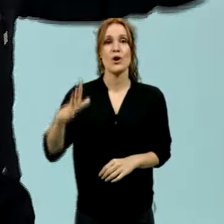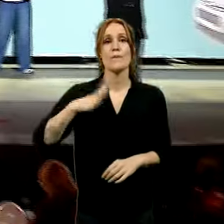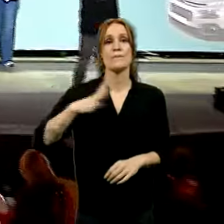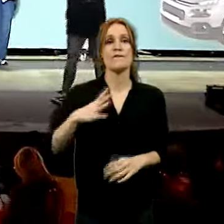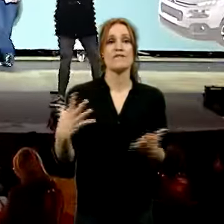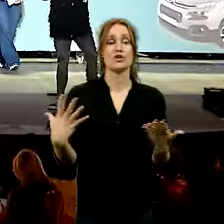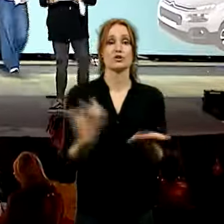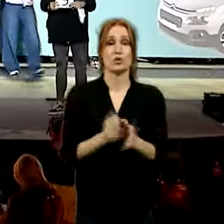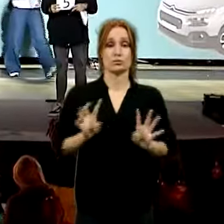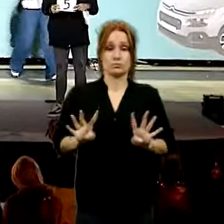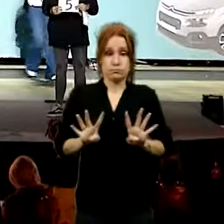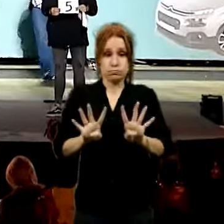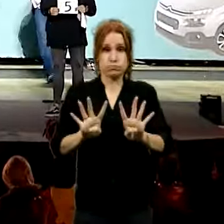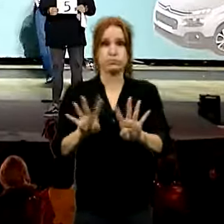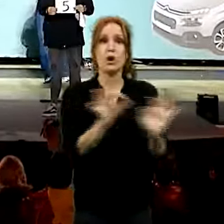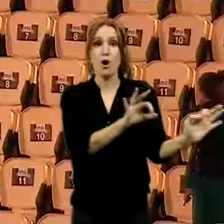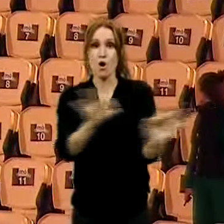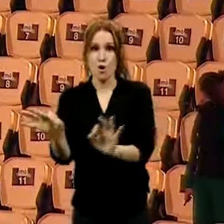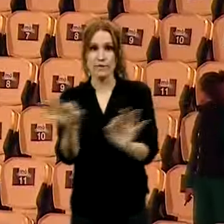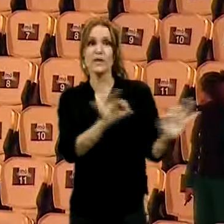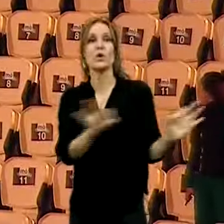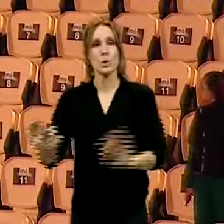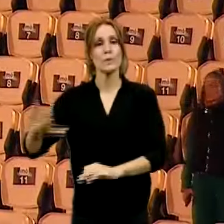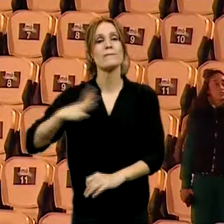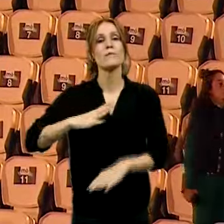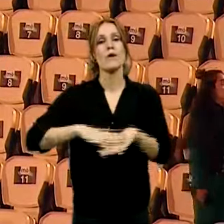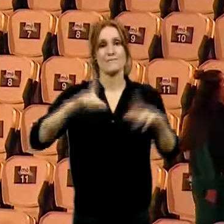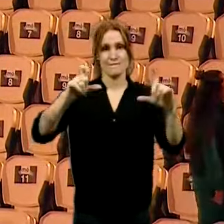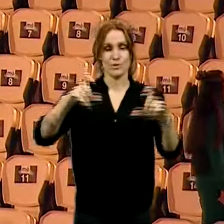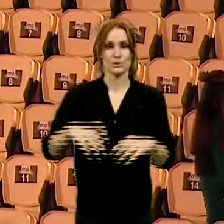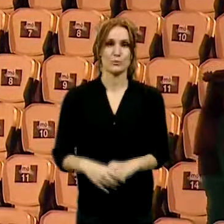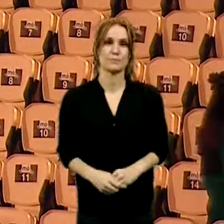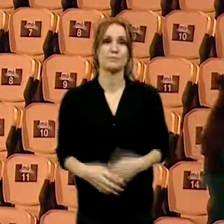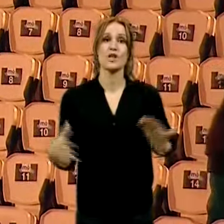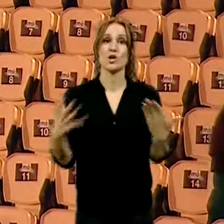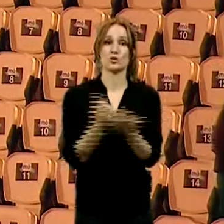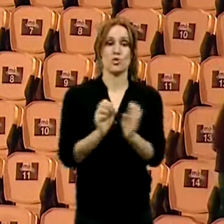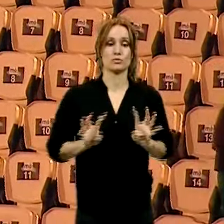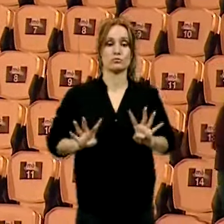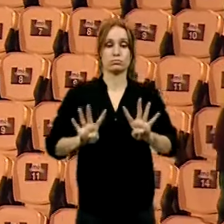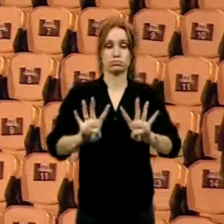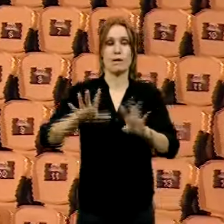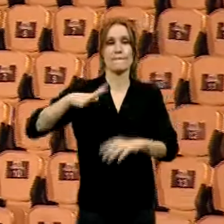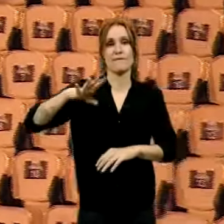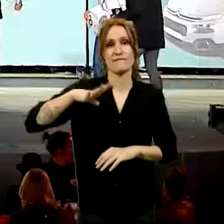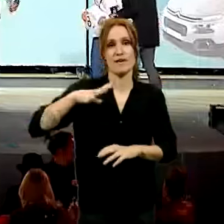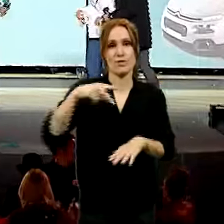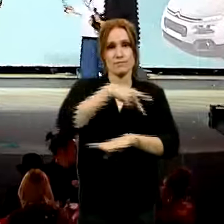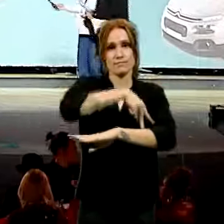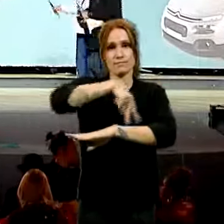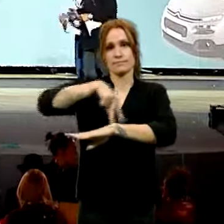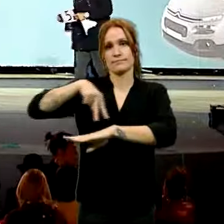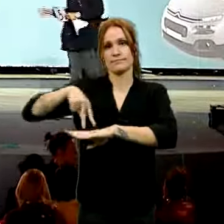adelante todos en el orden. En el orden de participación, eso por favor. Eso es para una foto. Todos, por favor, ahí en la plataforma. No se me